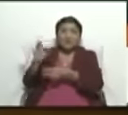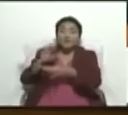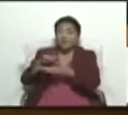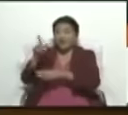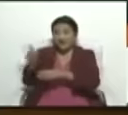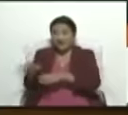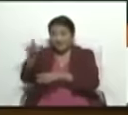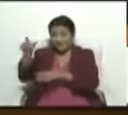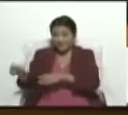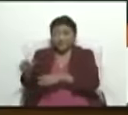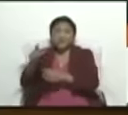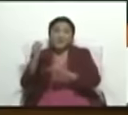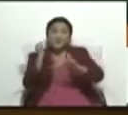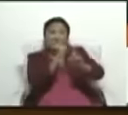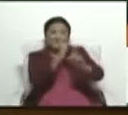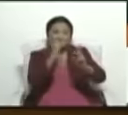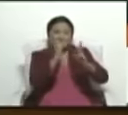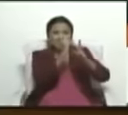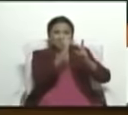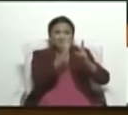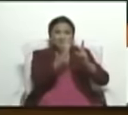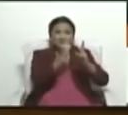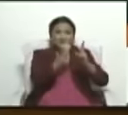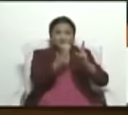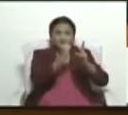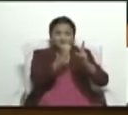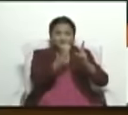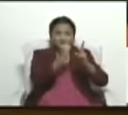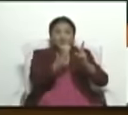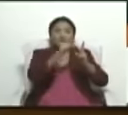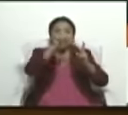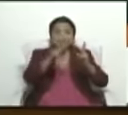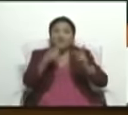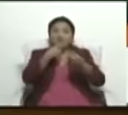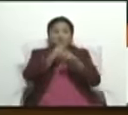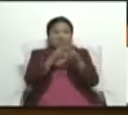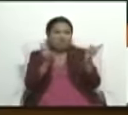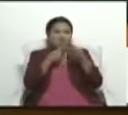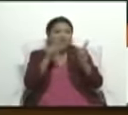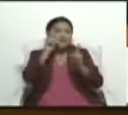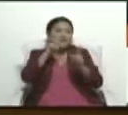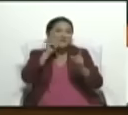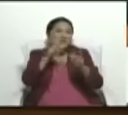asesinarlo físicamente, quisieron asesinarlo moralmente.